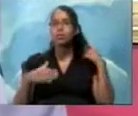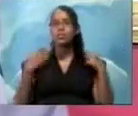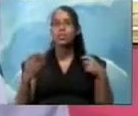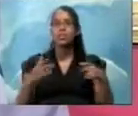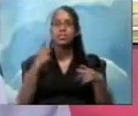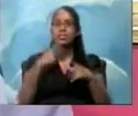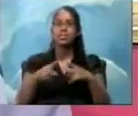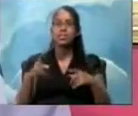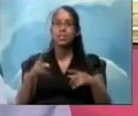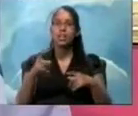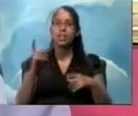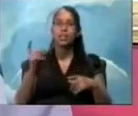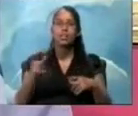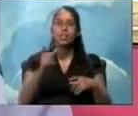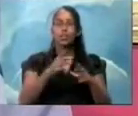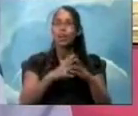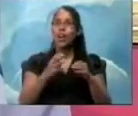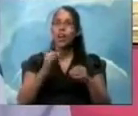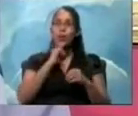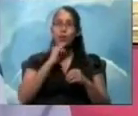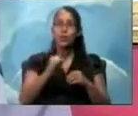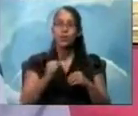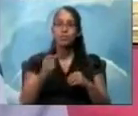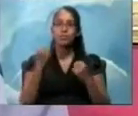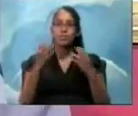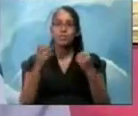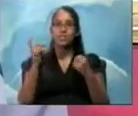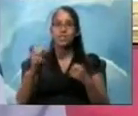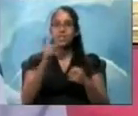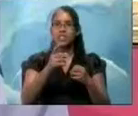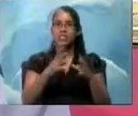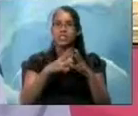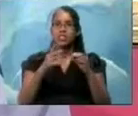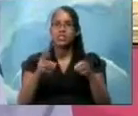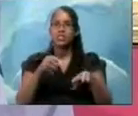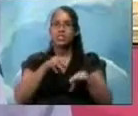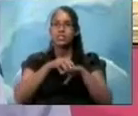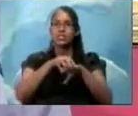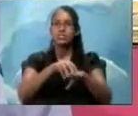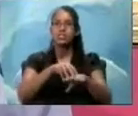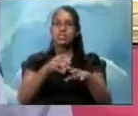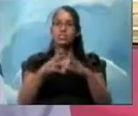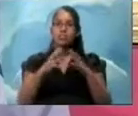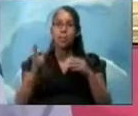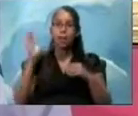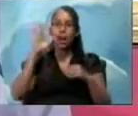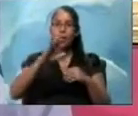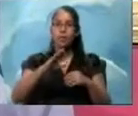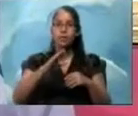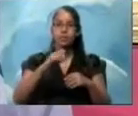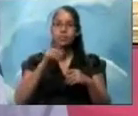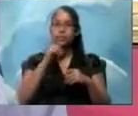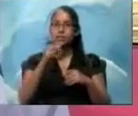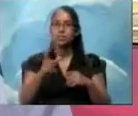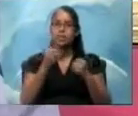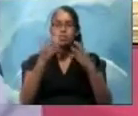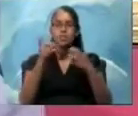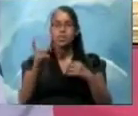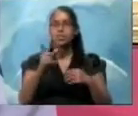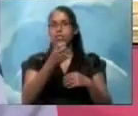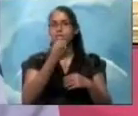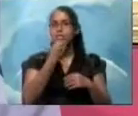aquellas que seguían al Señor. Mucha gente iban, mucha gente mala, pero también iban gente buena